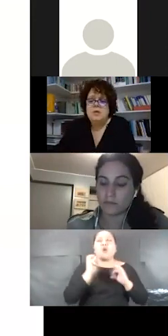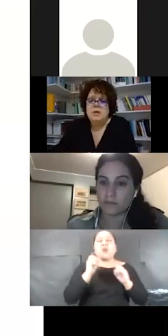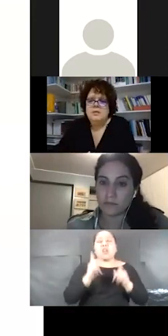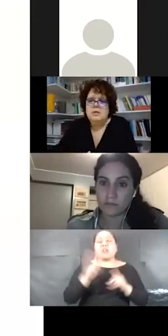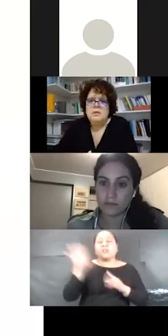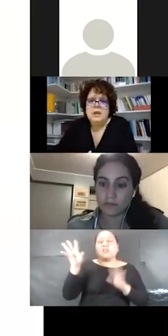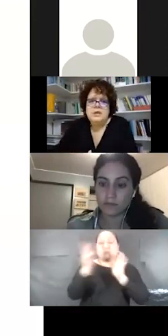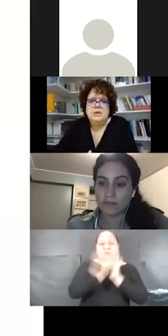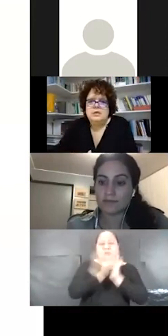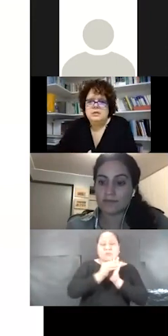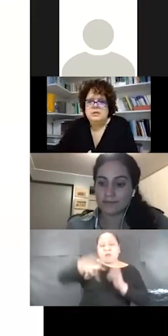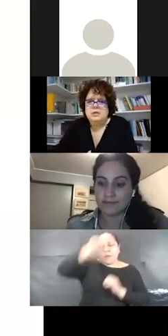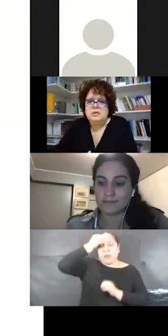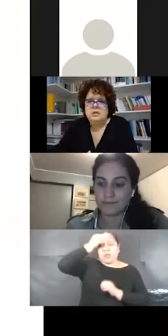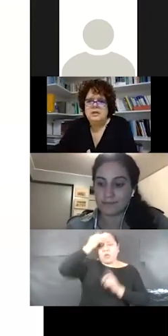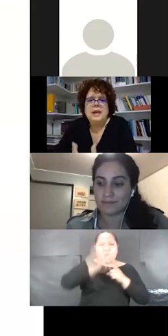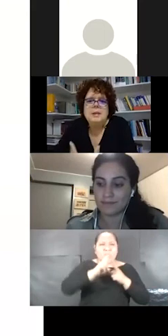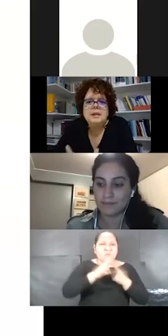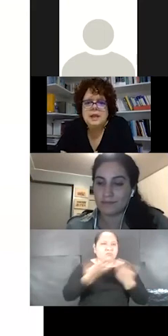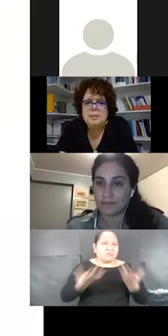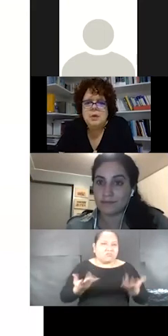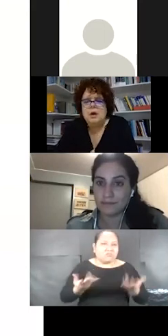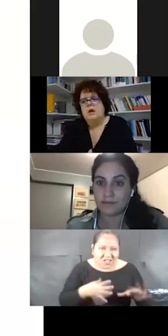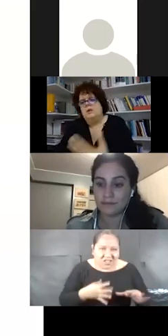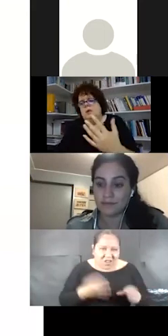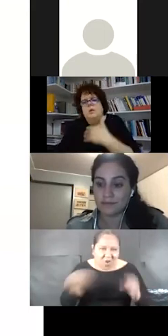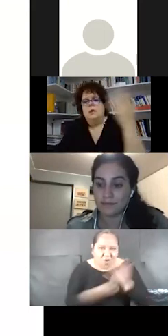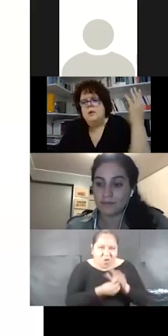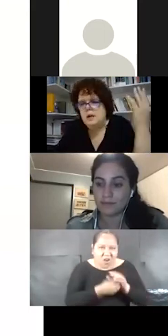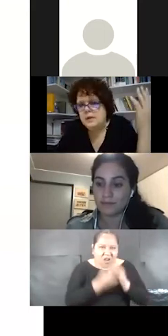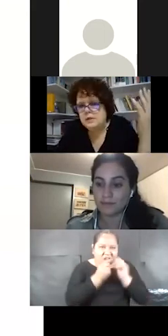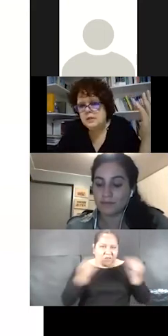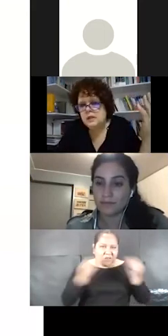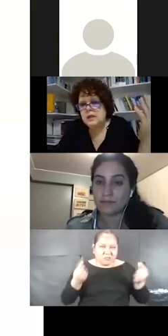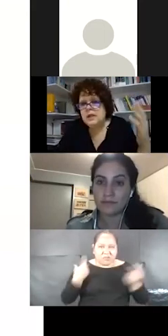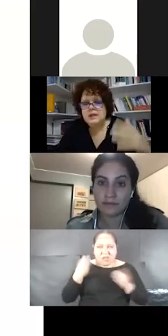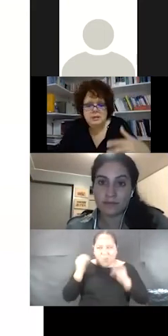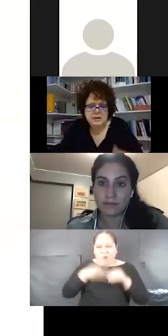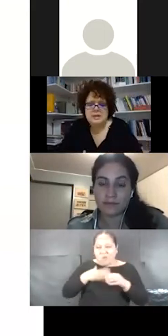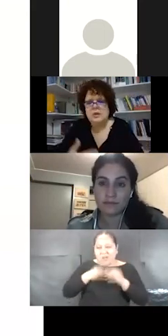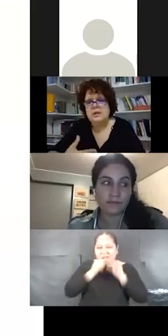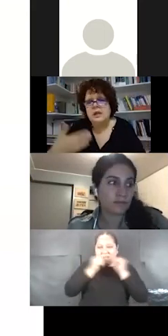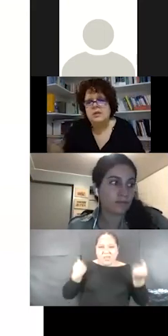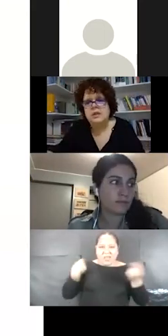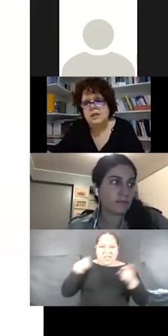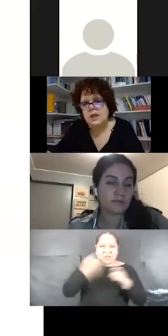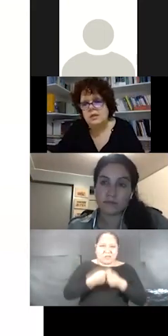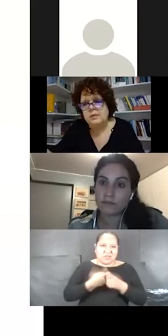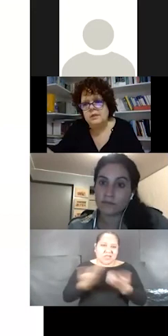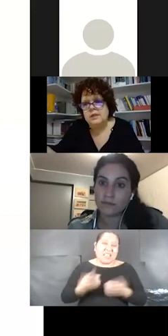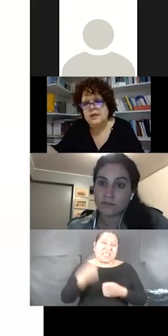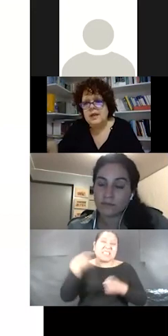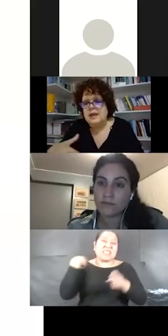¿qué hago ahora con el vocabulario? ¿No? ¿Qué gramática le pongo? Ah, bueno, le pongo la mía, pues. Y terminan haciendo castellano